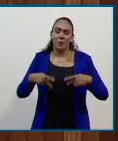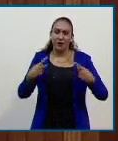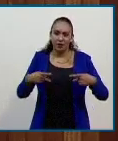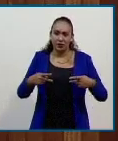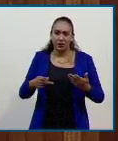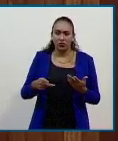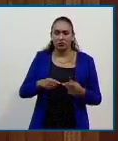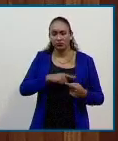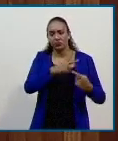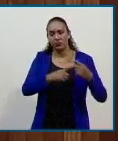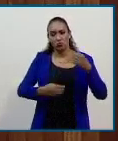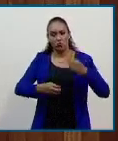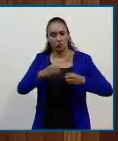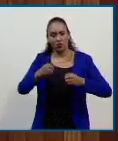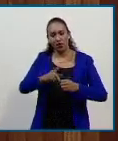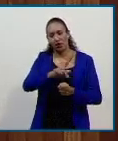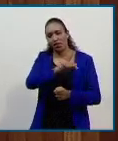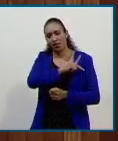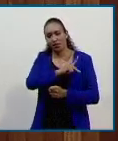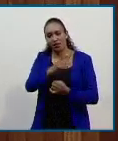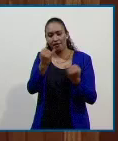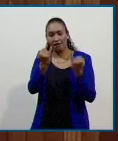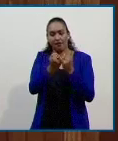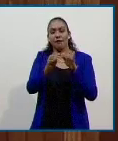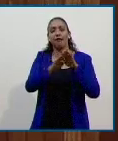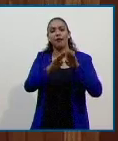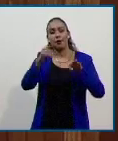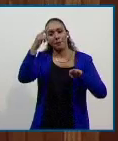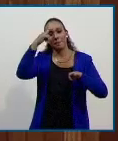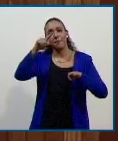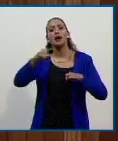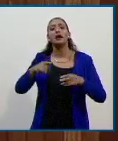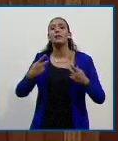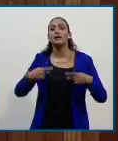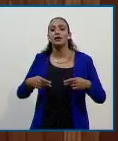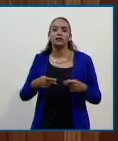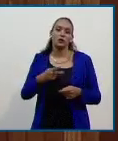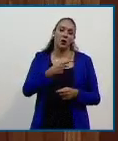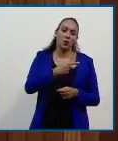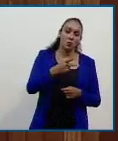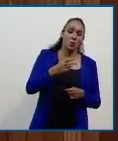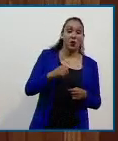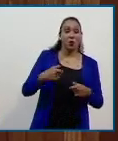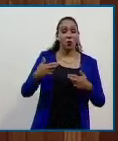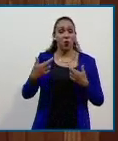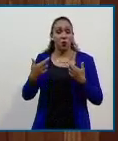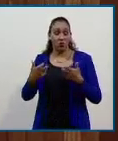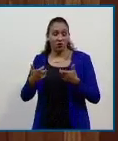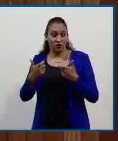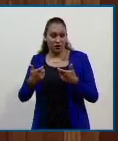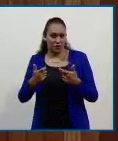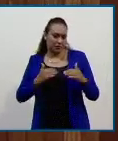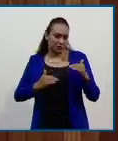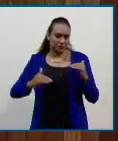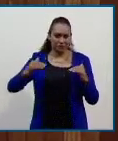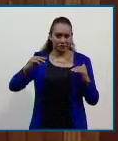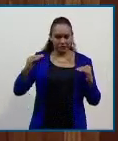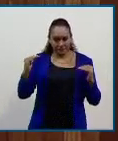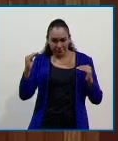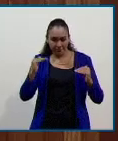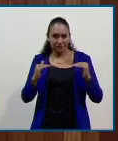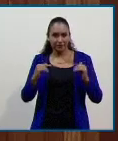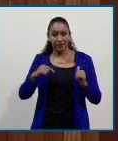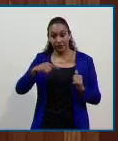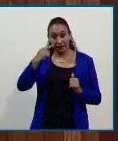también justicia igual para el pobre que para el rico. Es decir, el pueblo